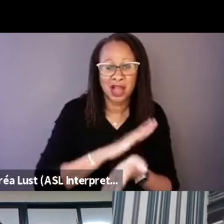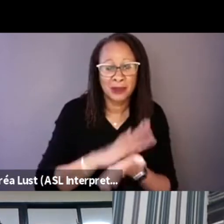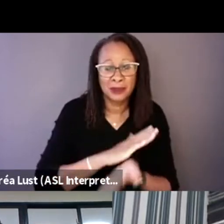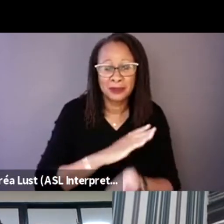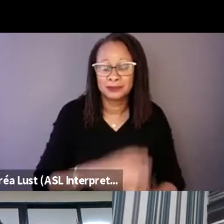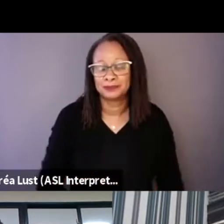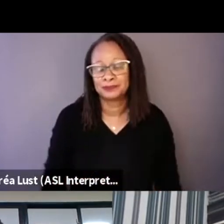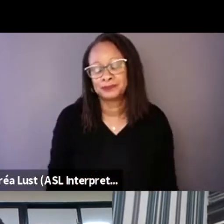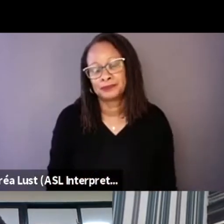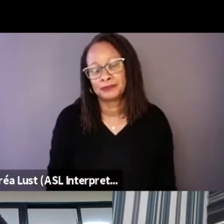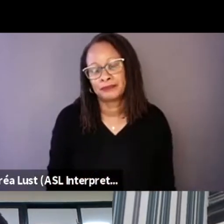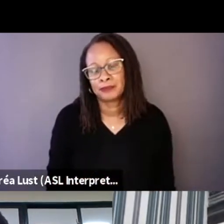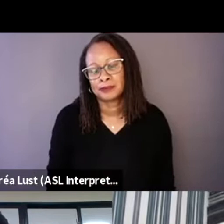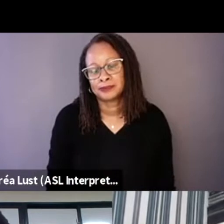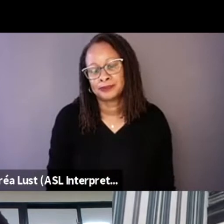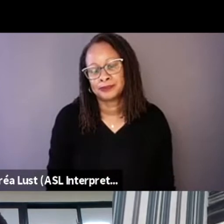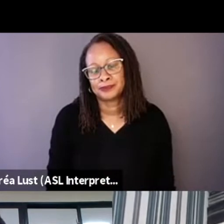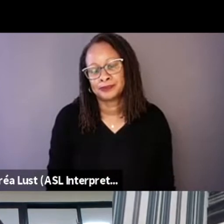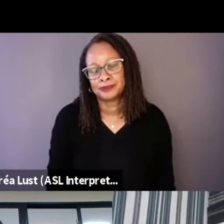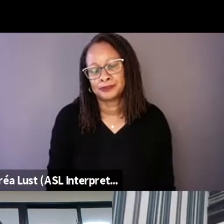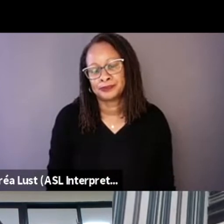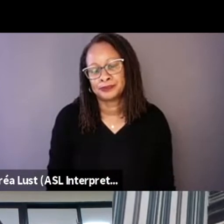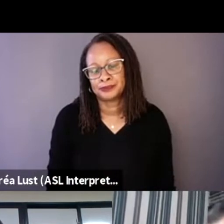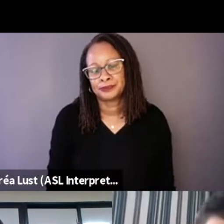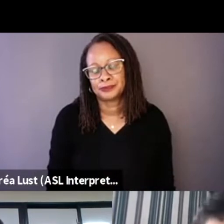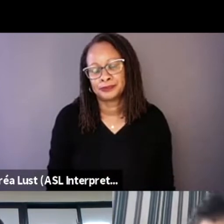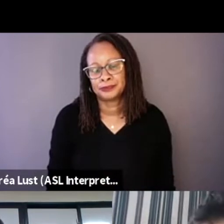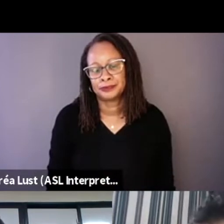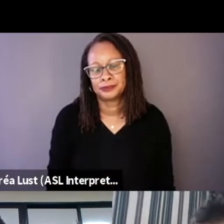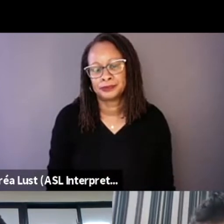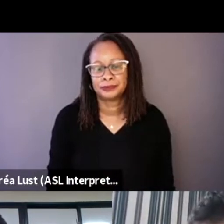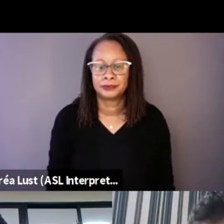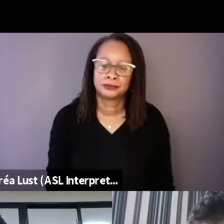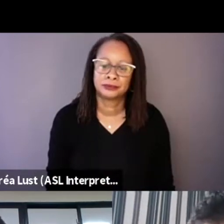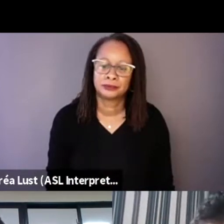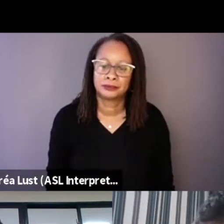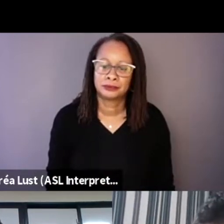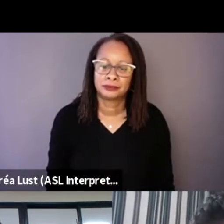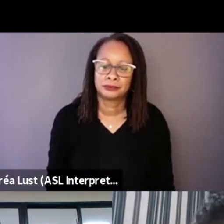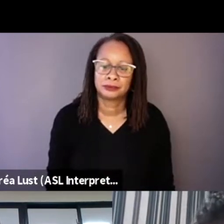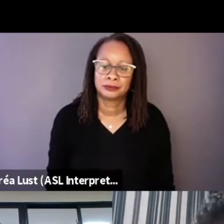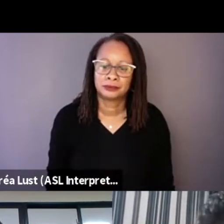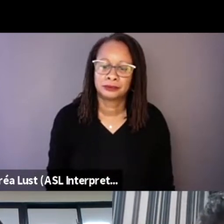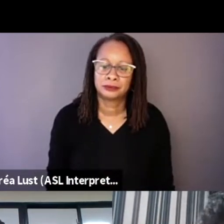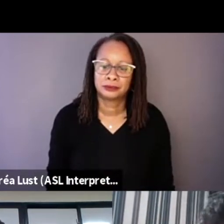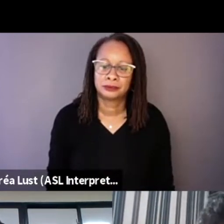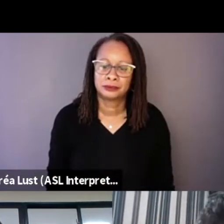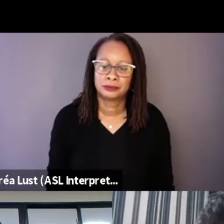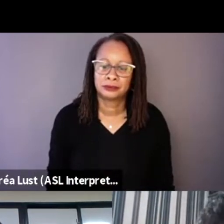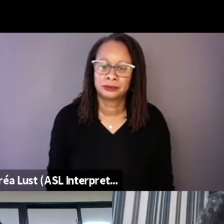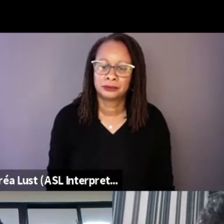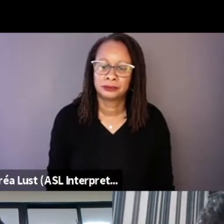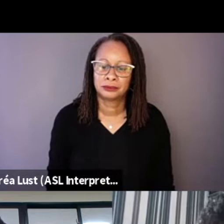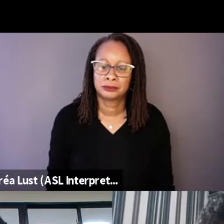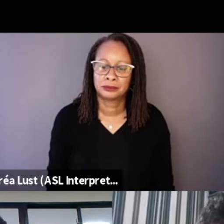que años más tarde, por esta misma documentación, luego ya que